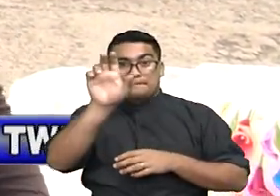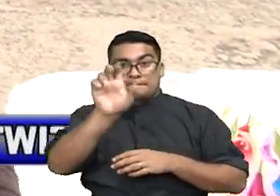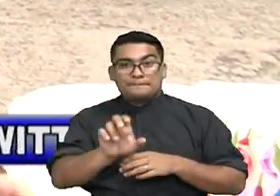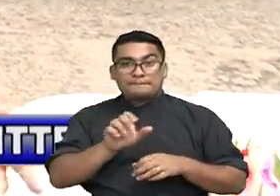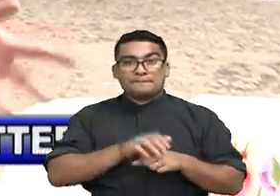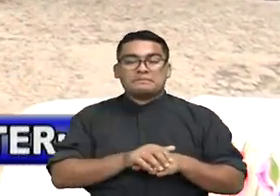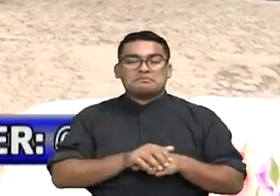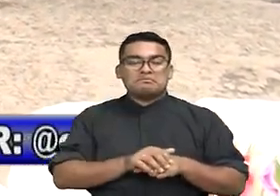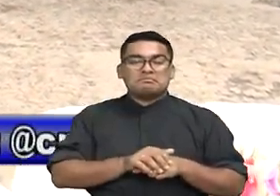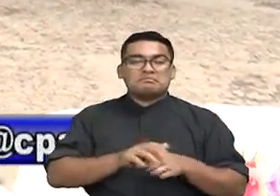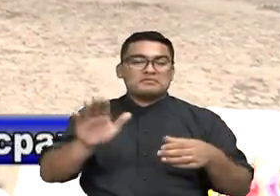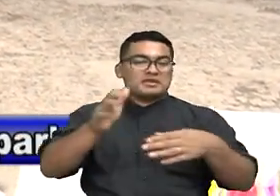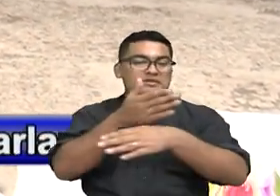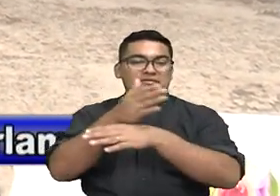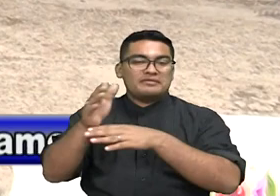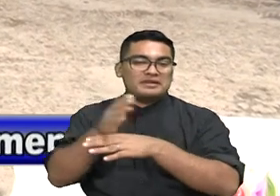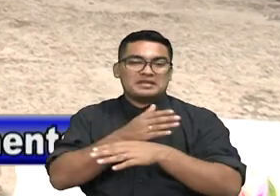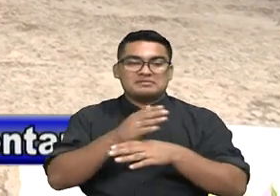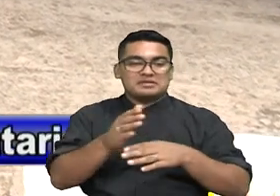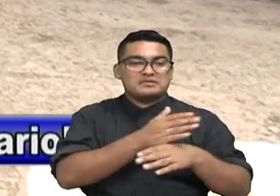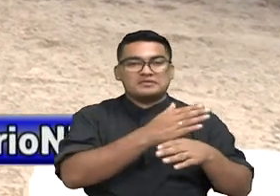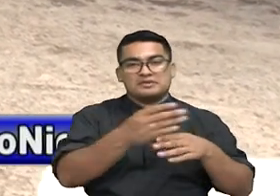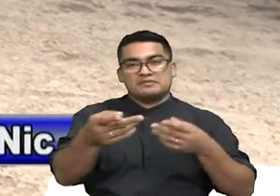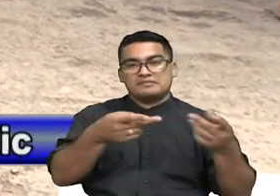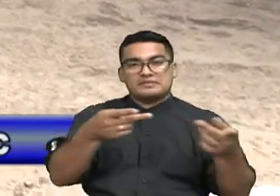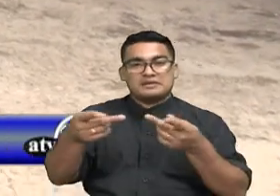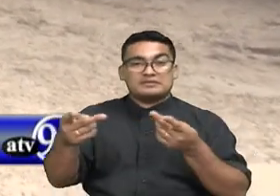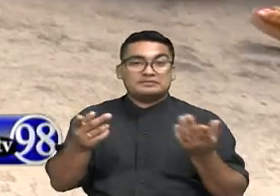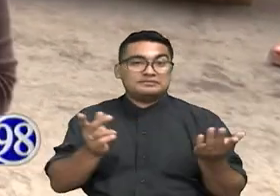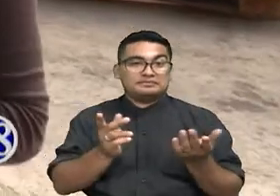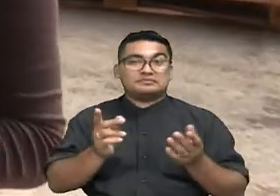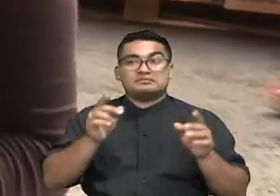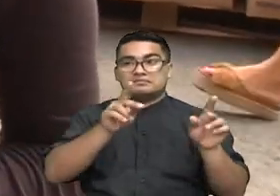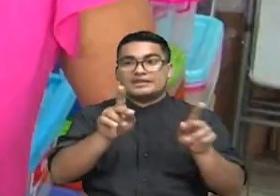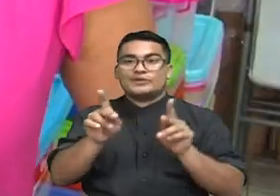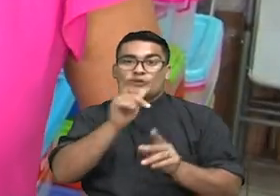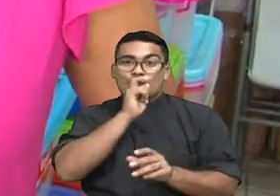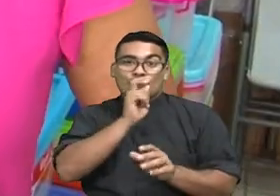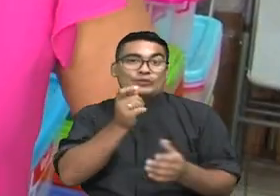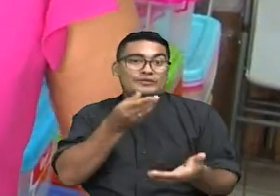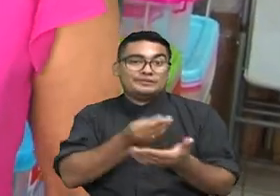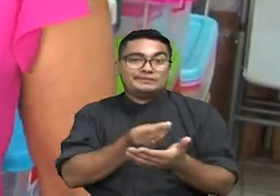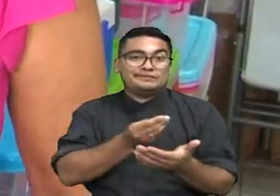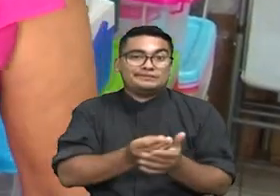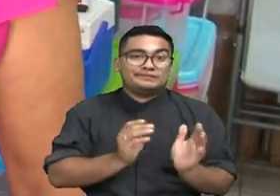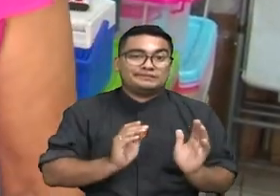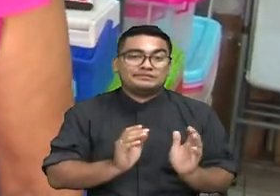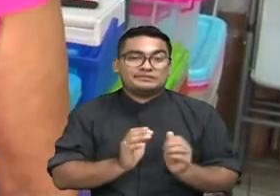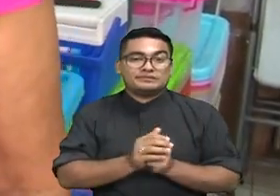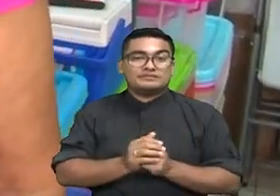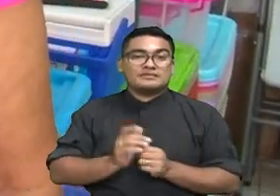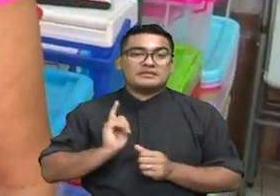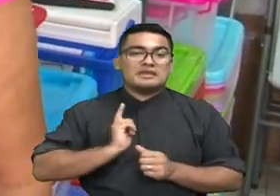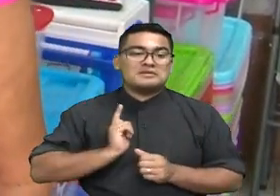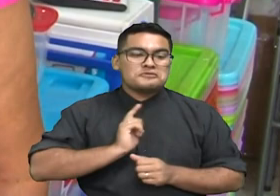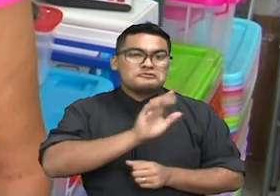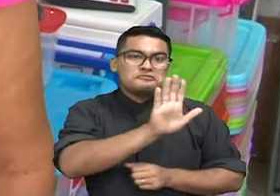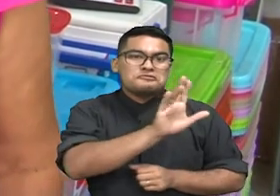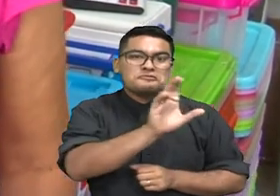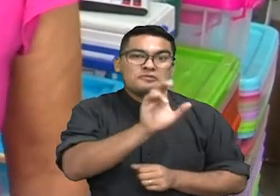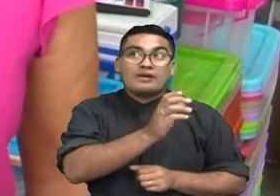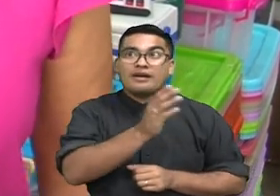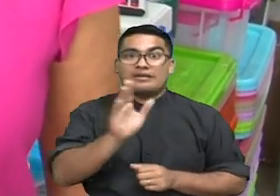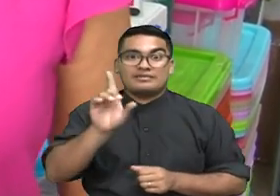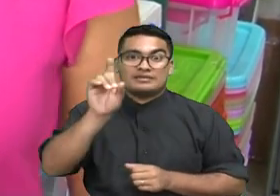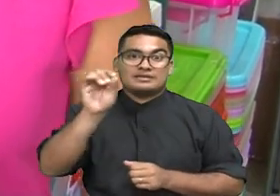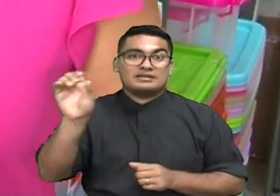Aquí, bueno, la variedad de plástico lo tiene como al cliente lo quiera. Pues fíjese que tenemos desde 5 Córdoba hasta 100